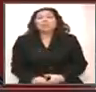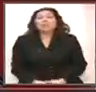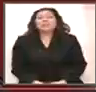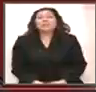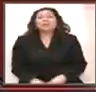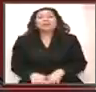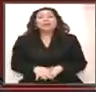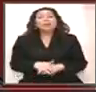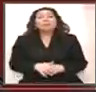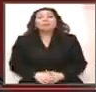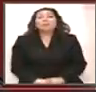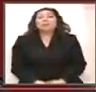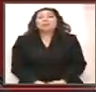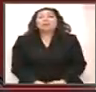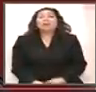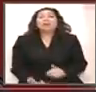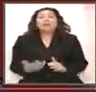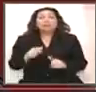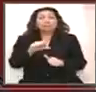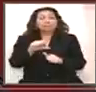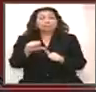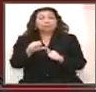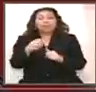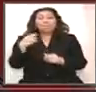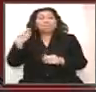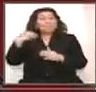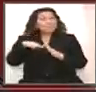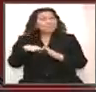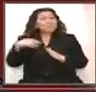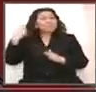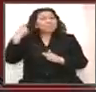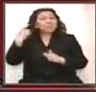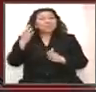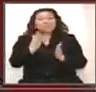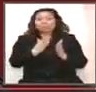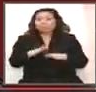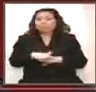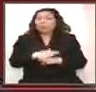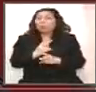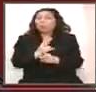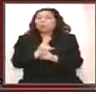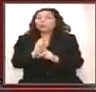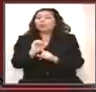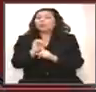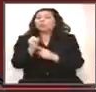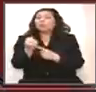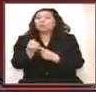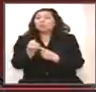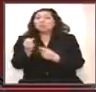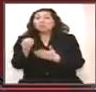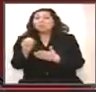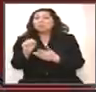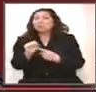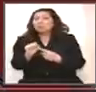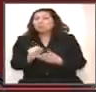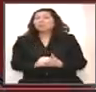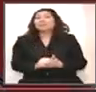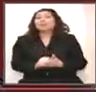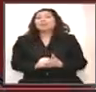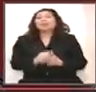a nuestros operadores en los tres ejes donde interviene la política. Ellos son operadores de prevención social, como asistentes